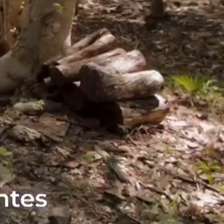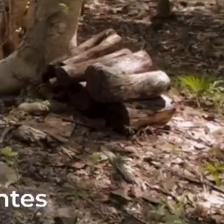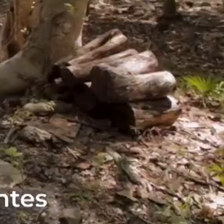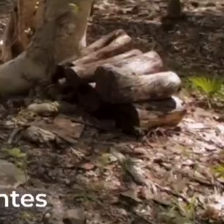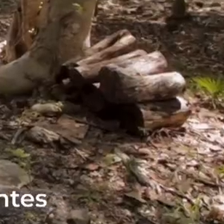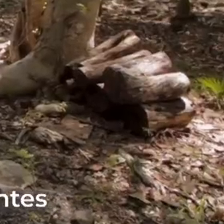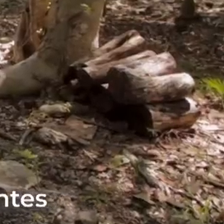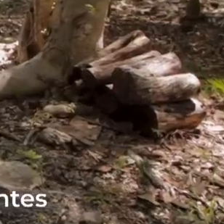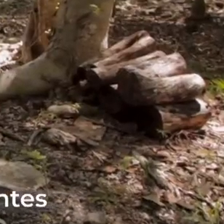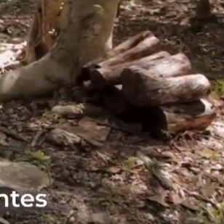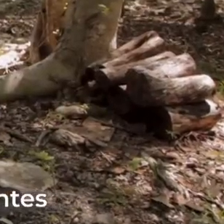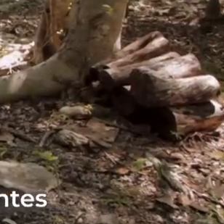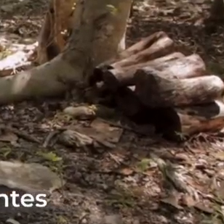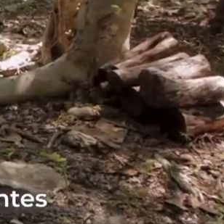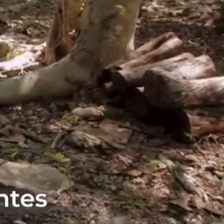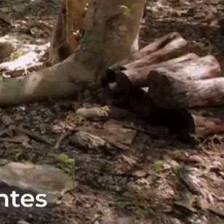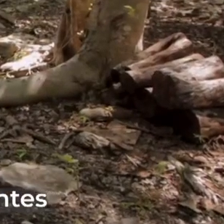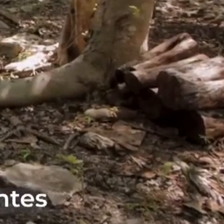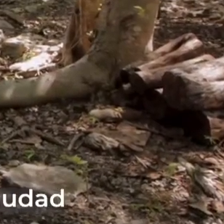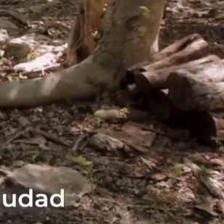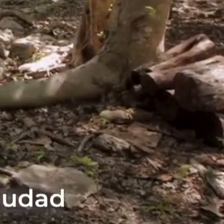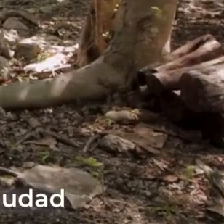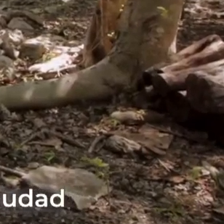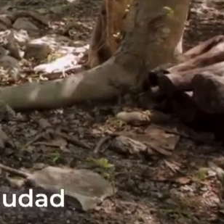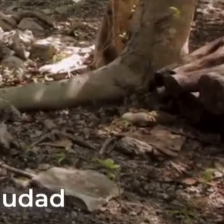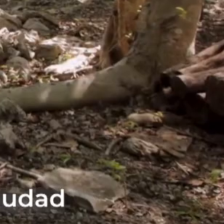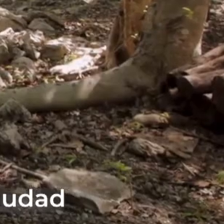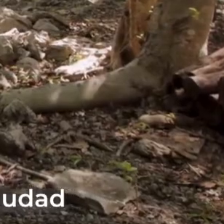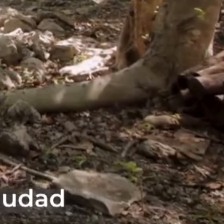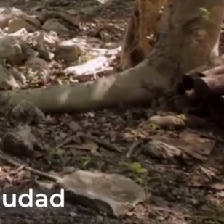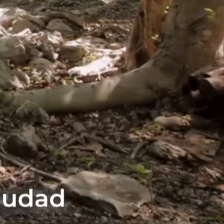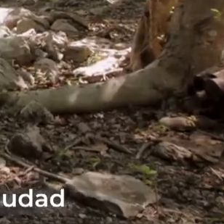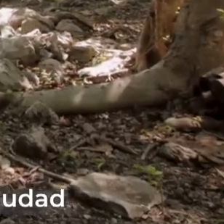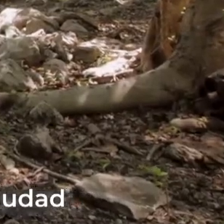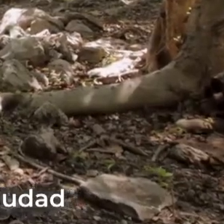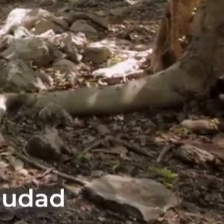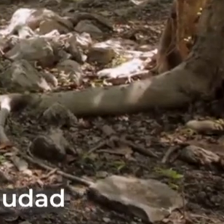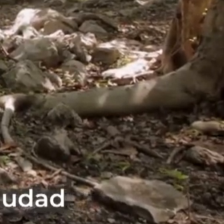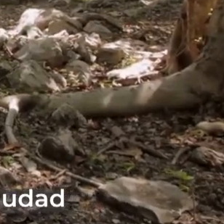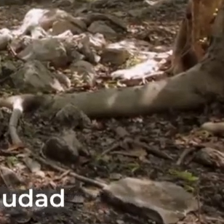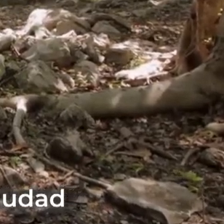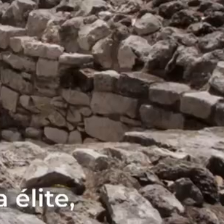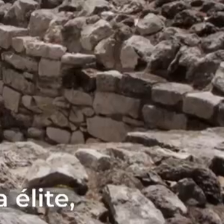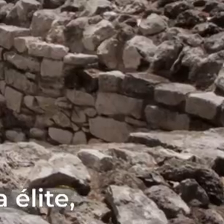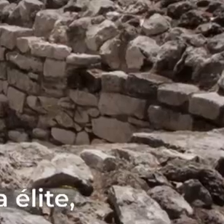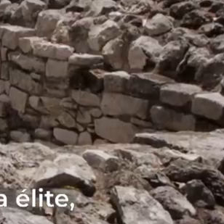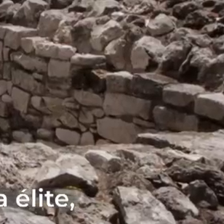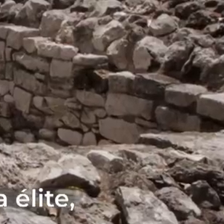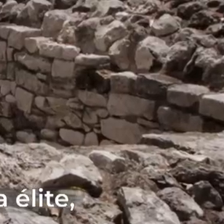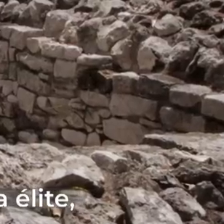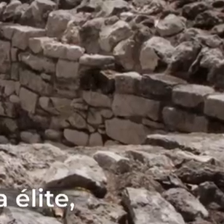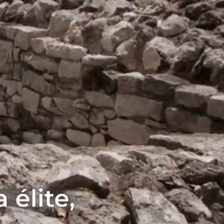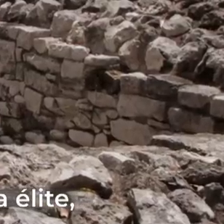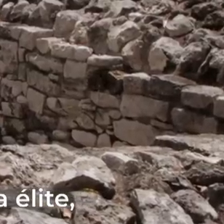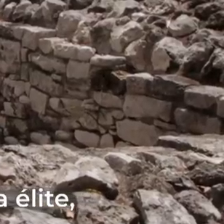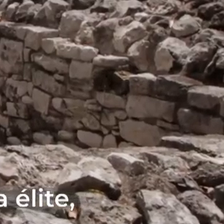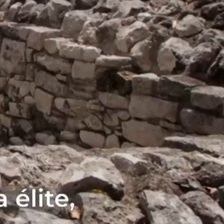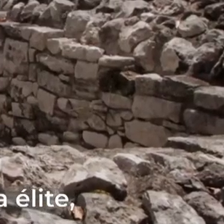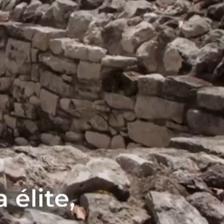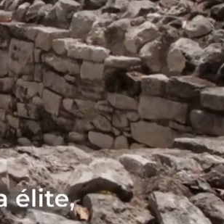Fue en este periodo cuando sus habitantes erigieron una muralla para defender la ciudad y diferenciar las áreas